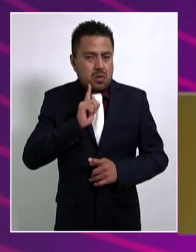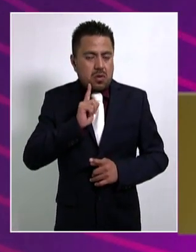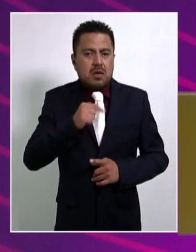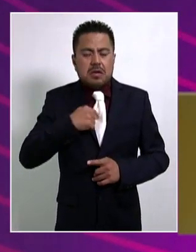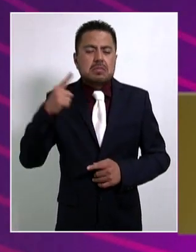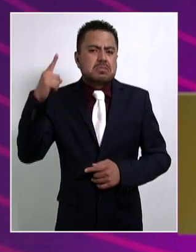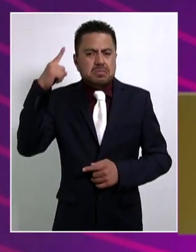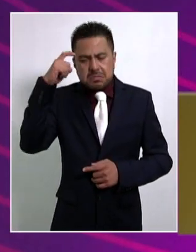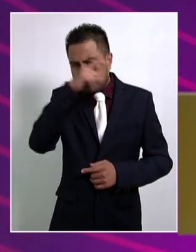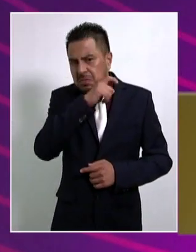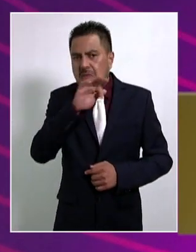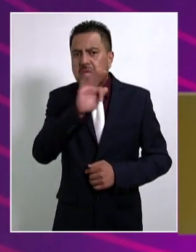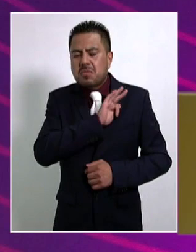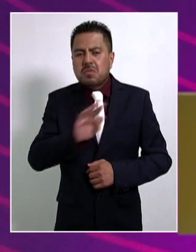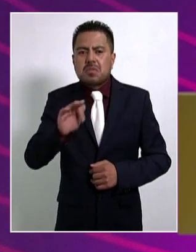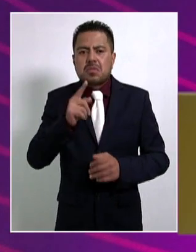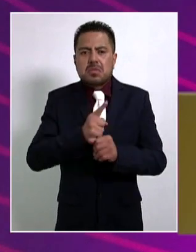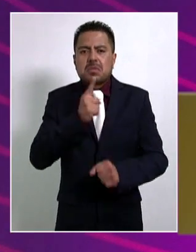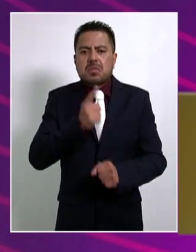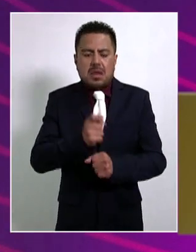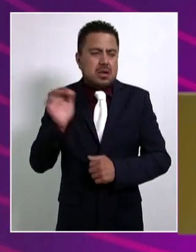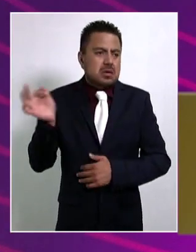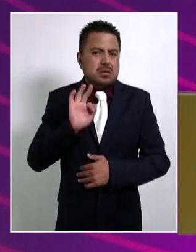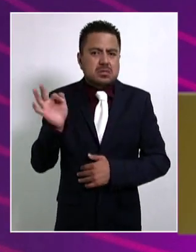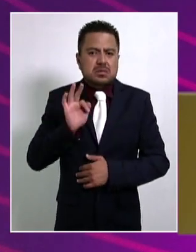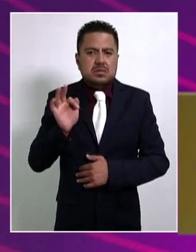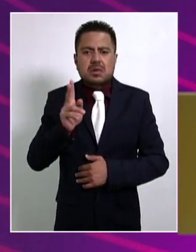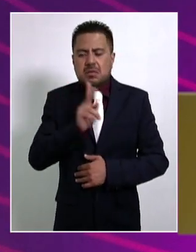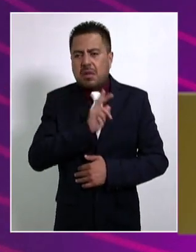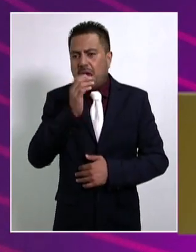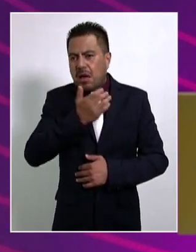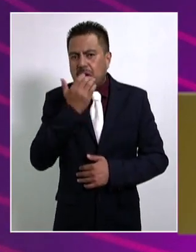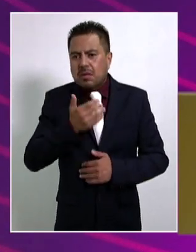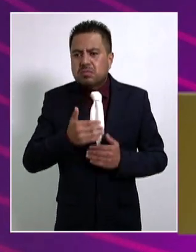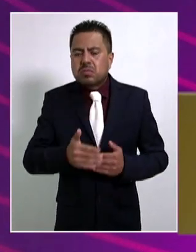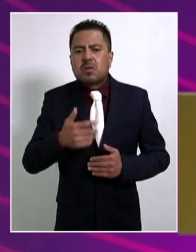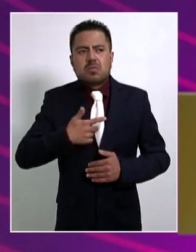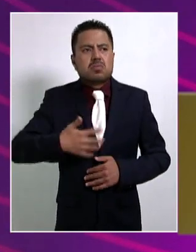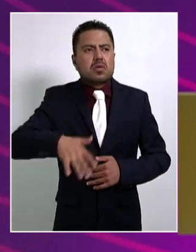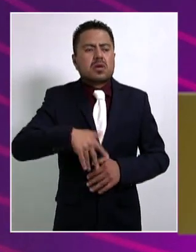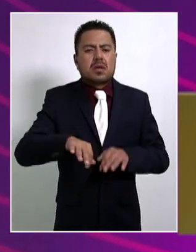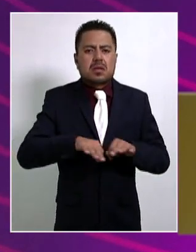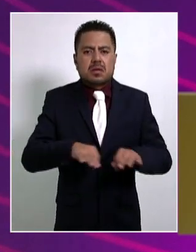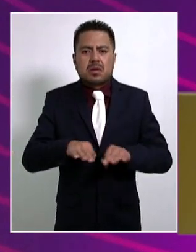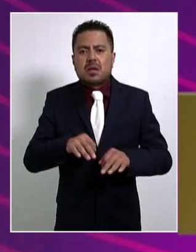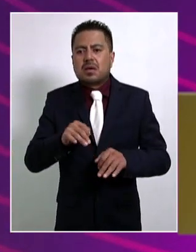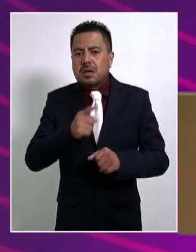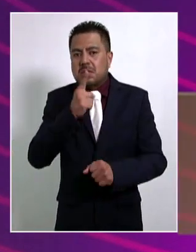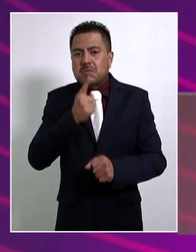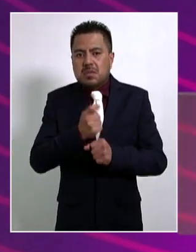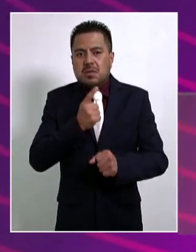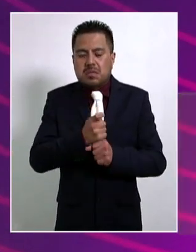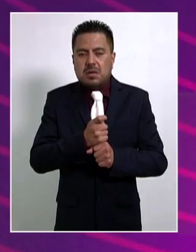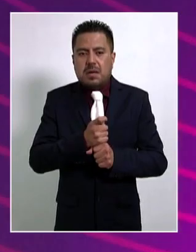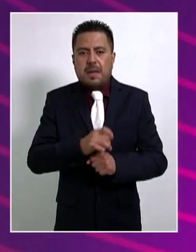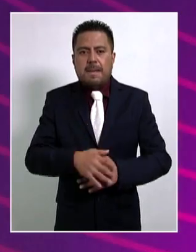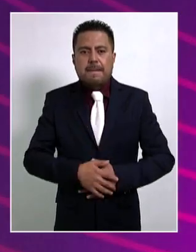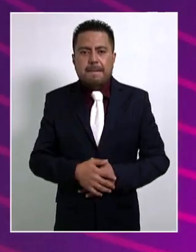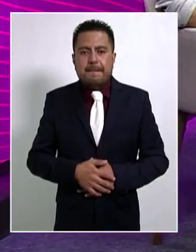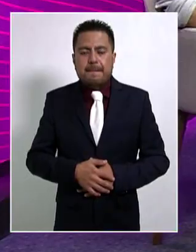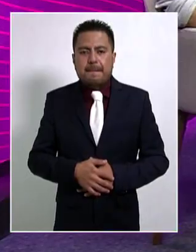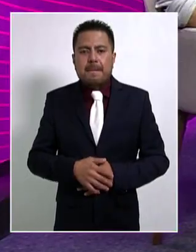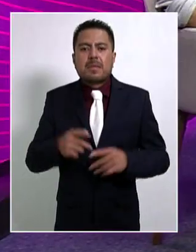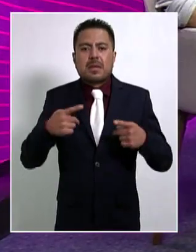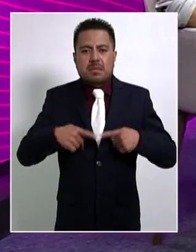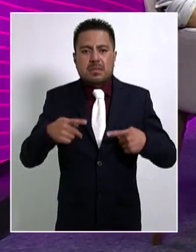difícilmente yo podría, primero, quizá en mi cotidiano voy a buscar empleo. En primera,